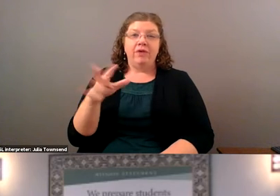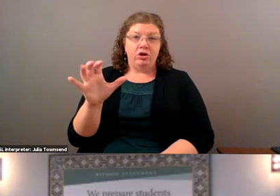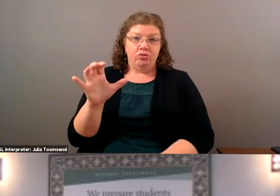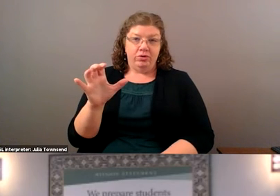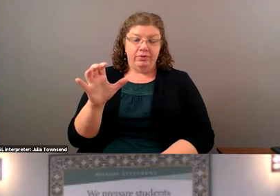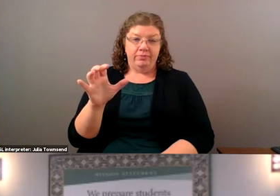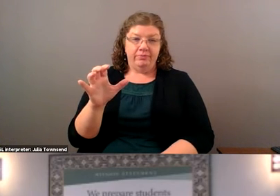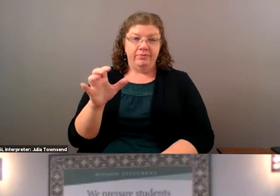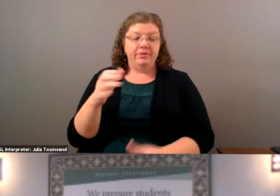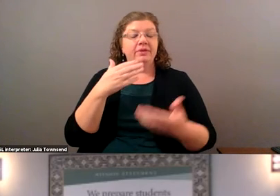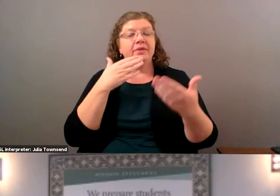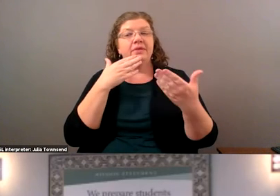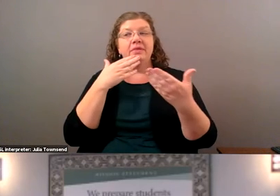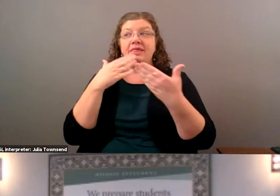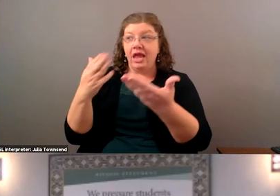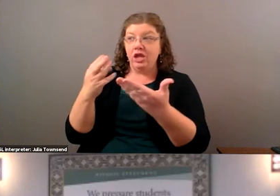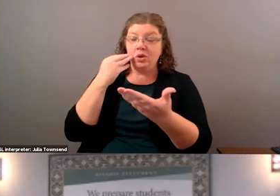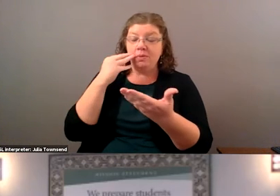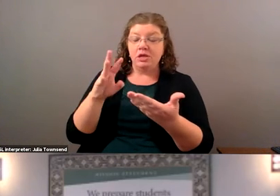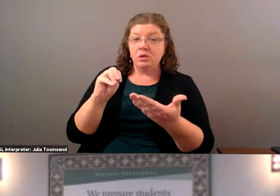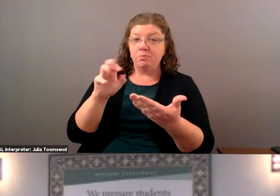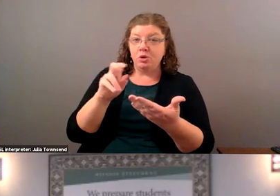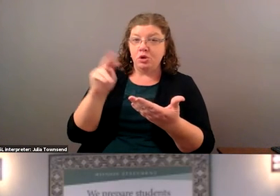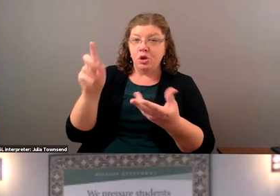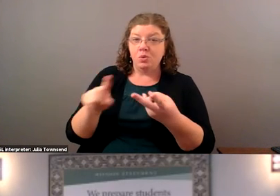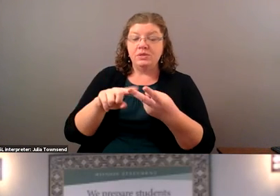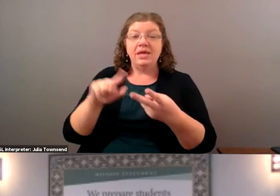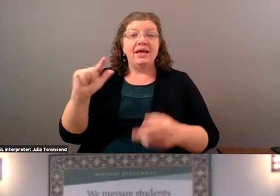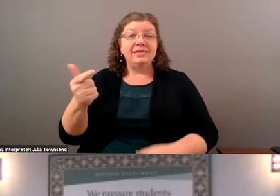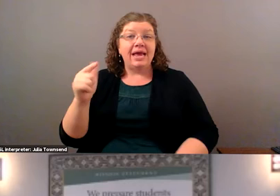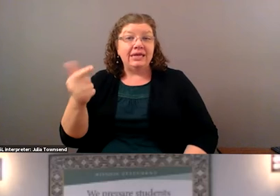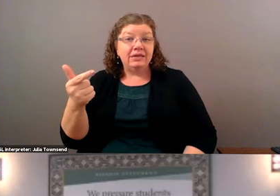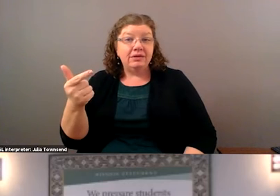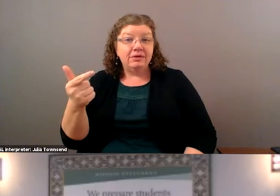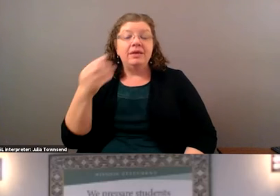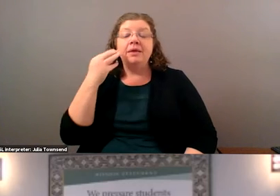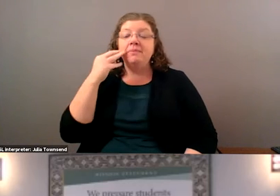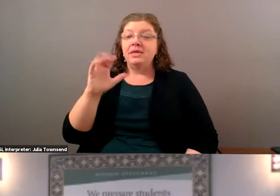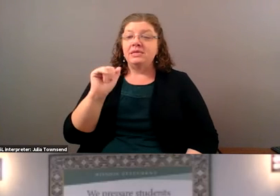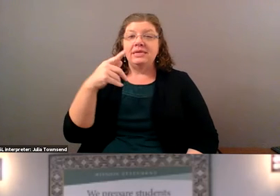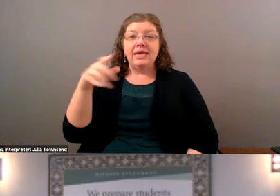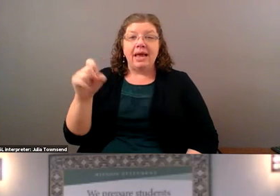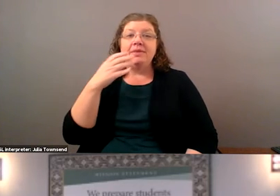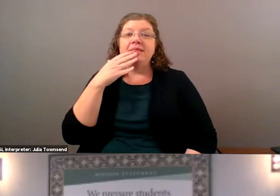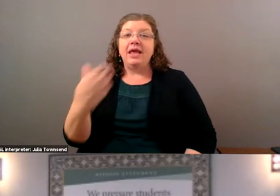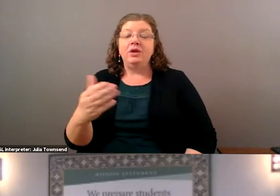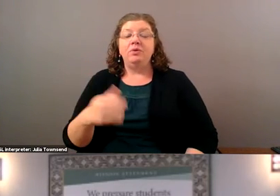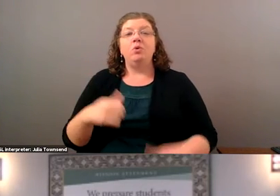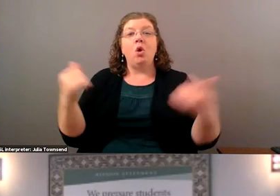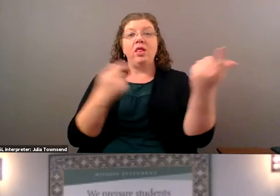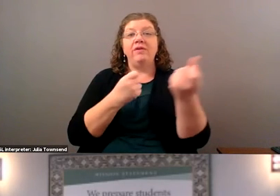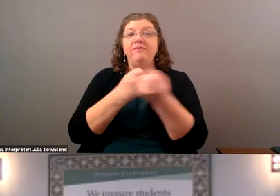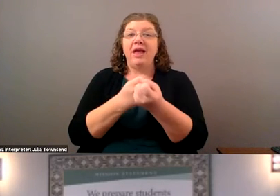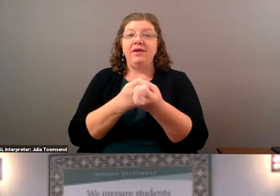segundo, señora Capps, gracias. Así que todo el mundo a favor, por favor, levanta la mano y diga yo.